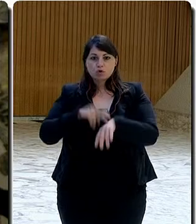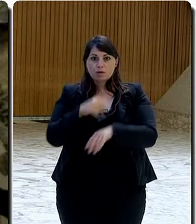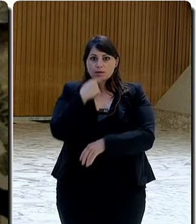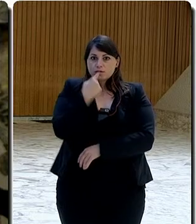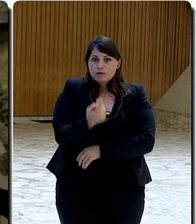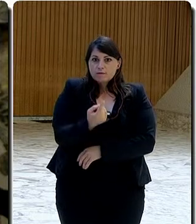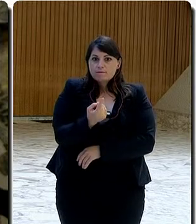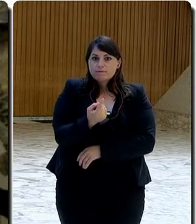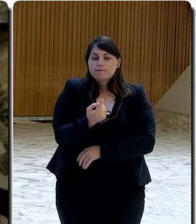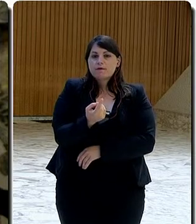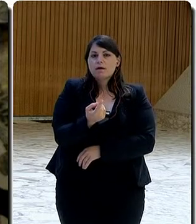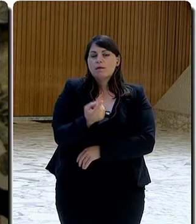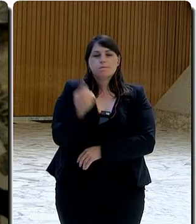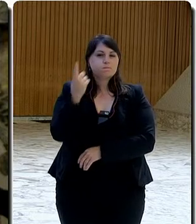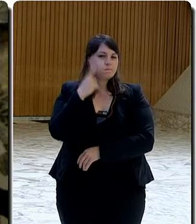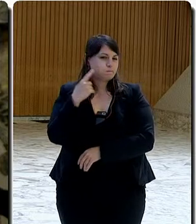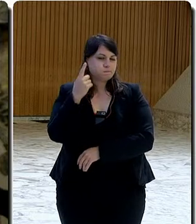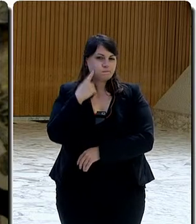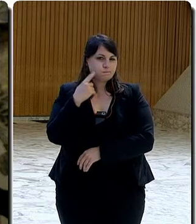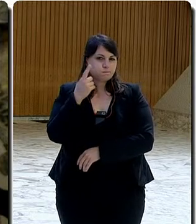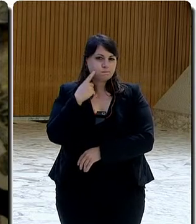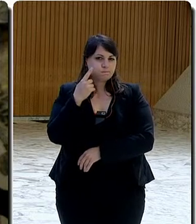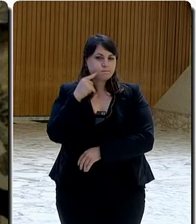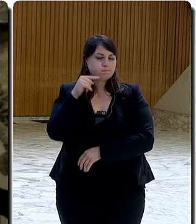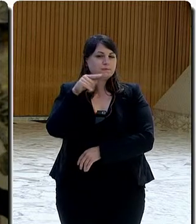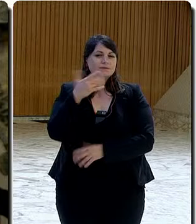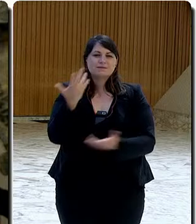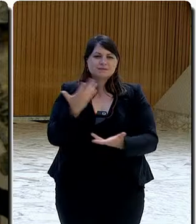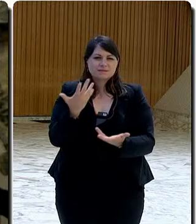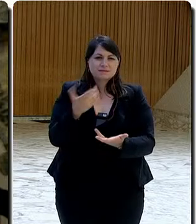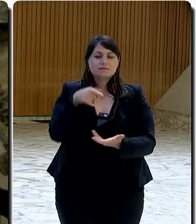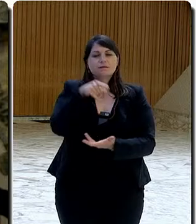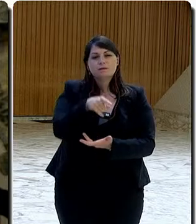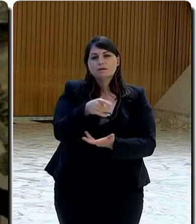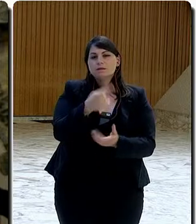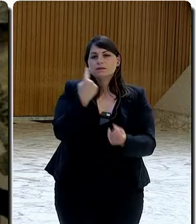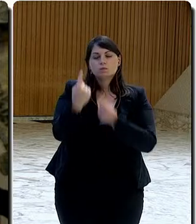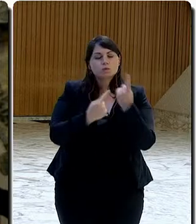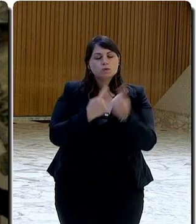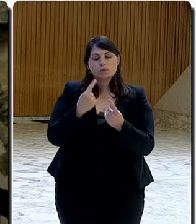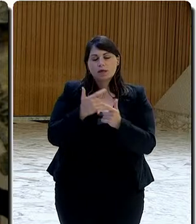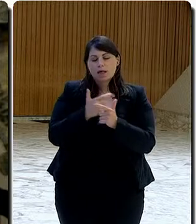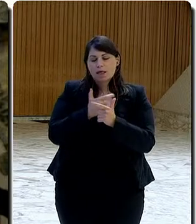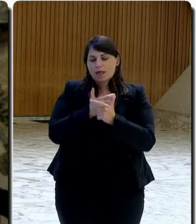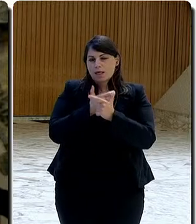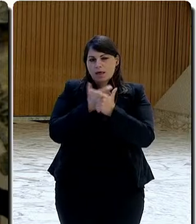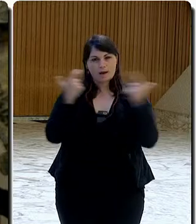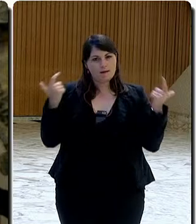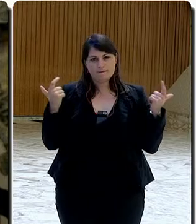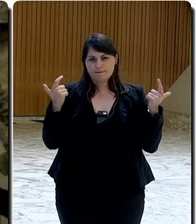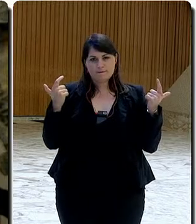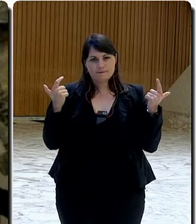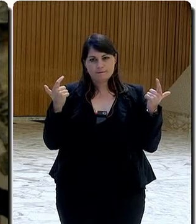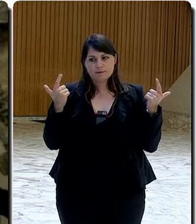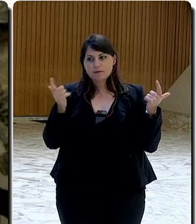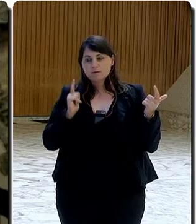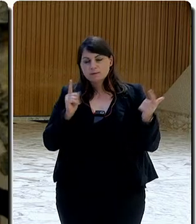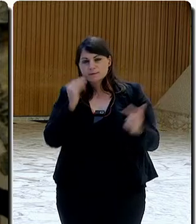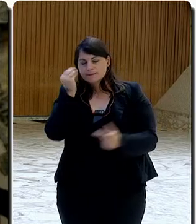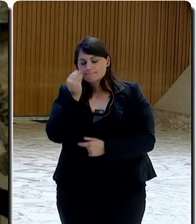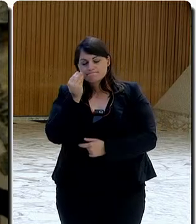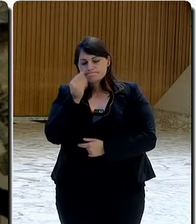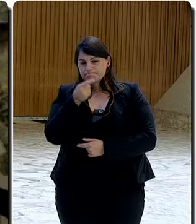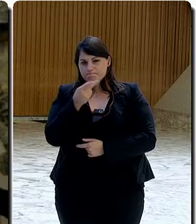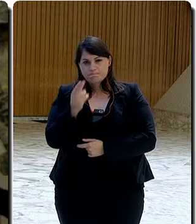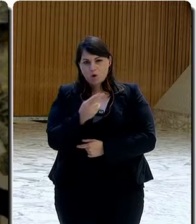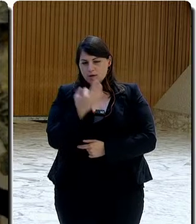mismo. Está en estado crítico. Pensábamos que se iba a morir y le pedimos al capellán